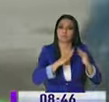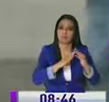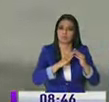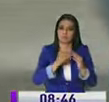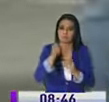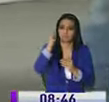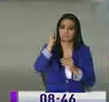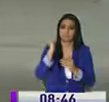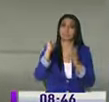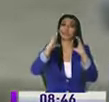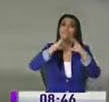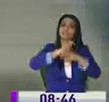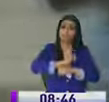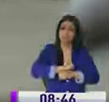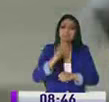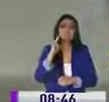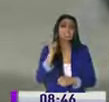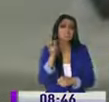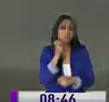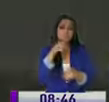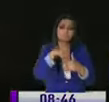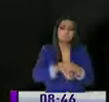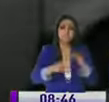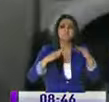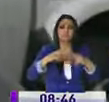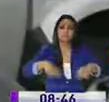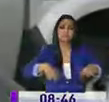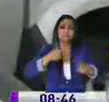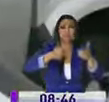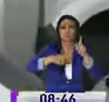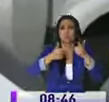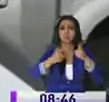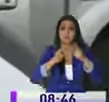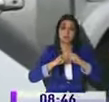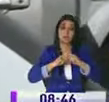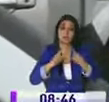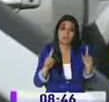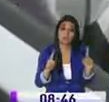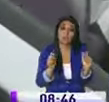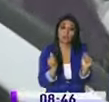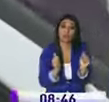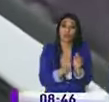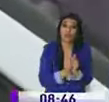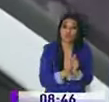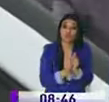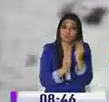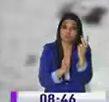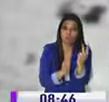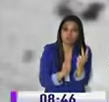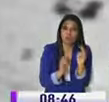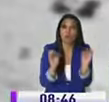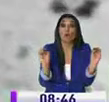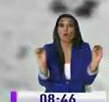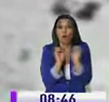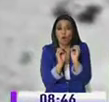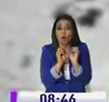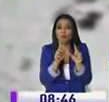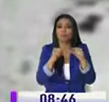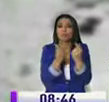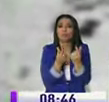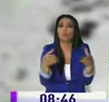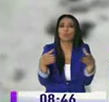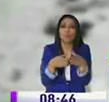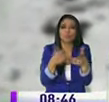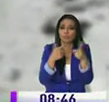lo escucharon en plan de bohemia dentro de la vivienda pero nadie pudo precisar si era con el ahora occiso o si se trataba de